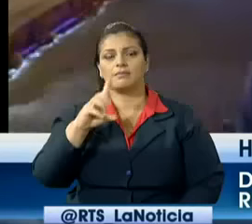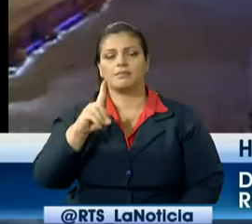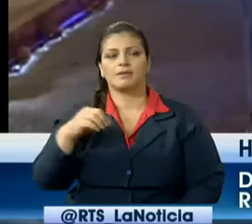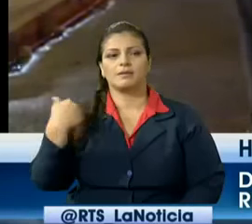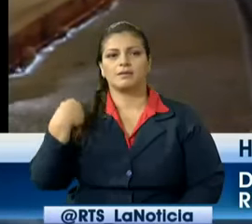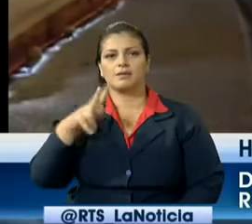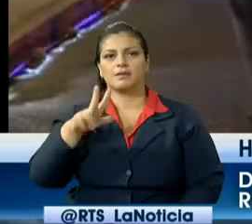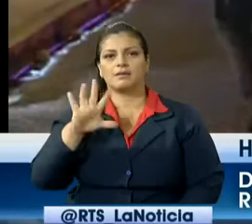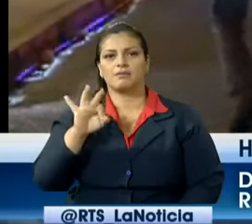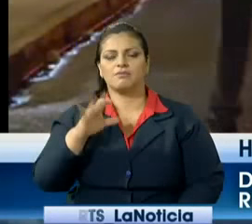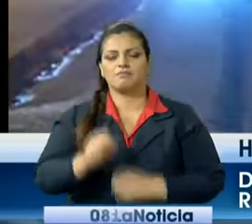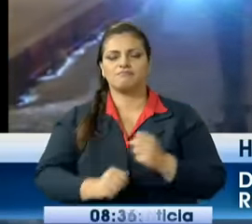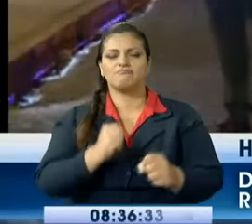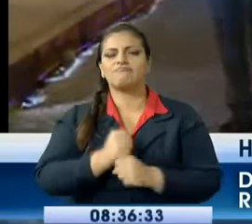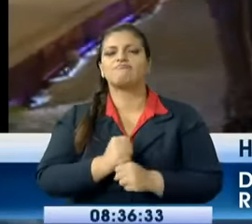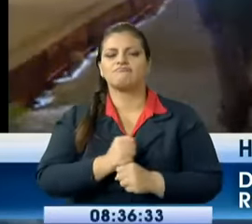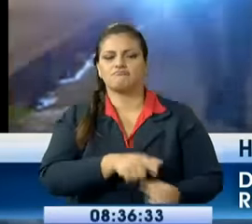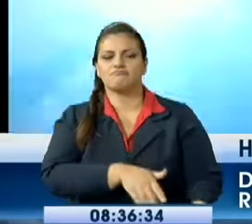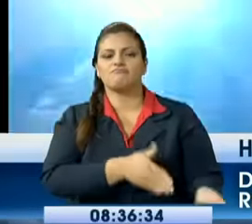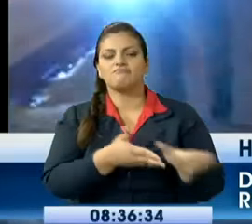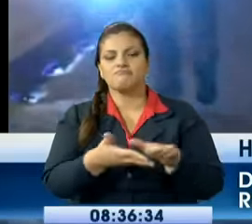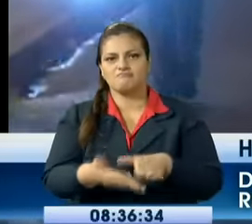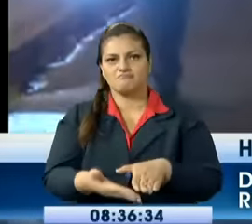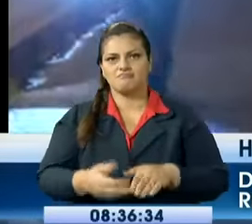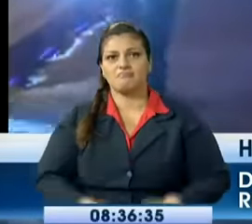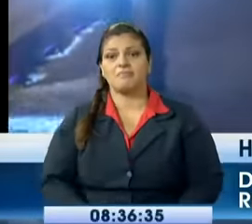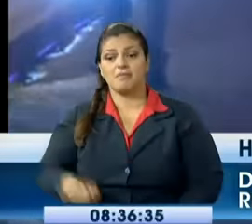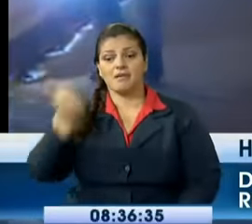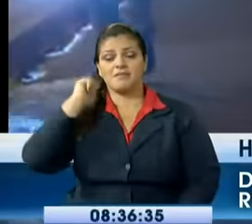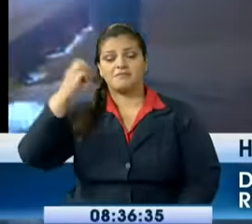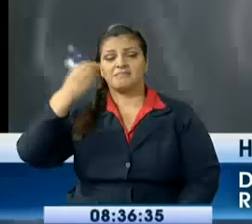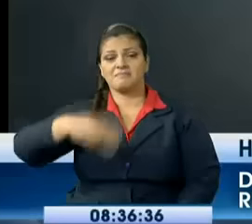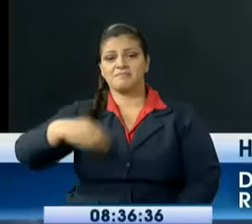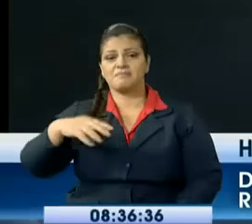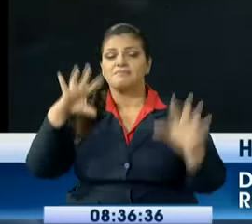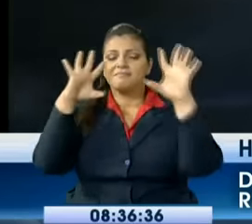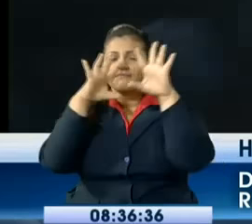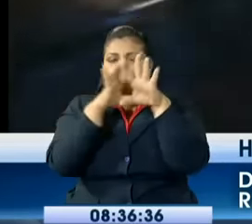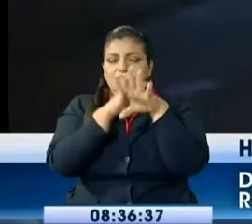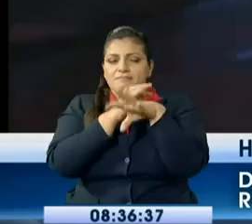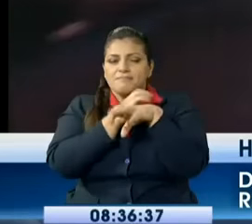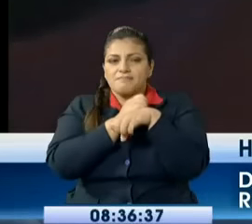edad, partió de este mundo la noche del miércoles en el sur de Guayaquil.